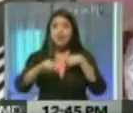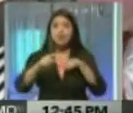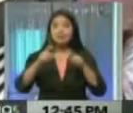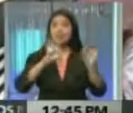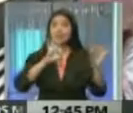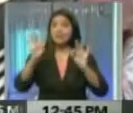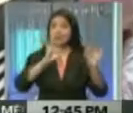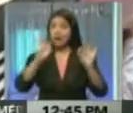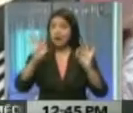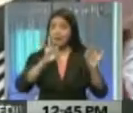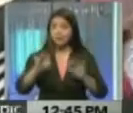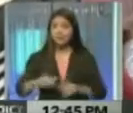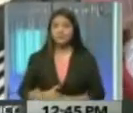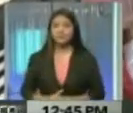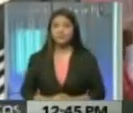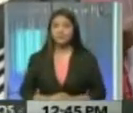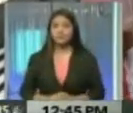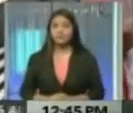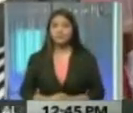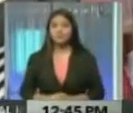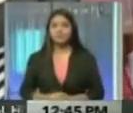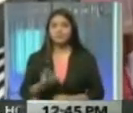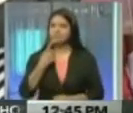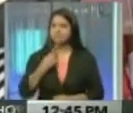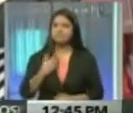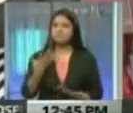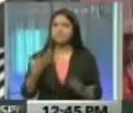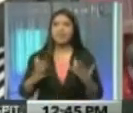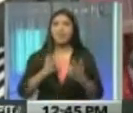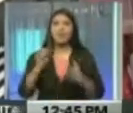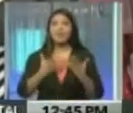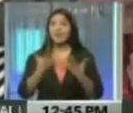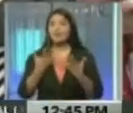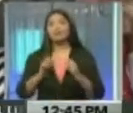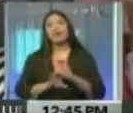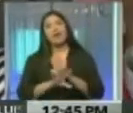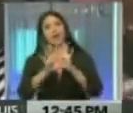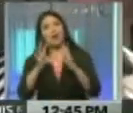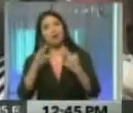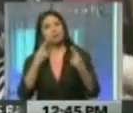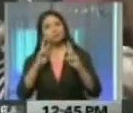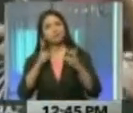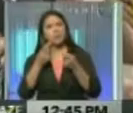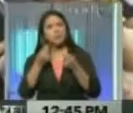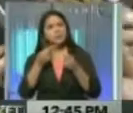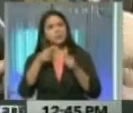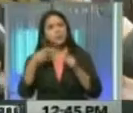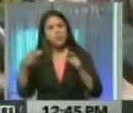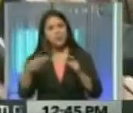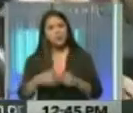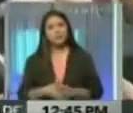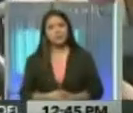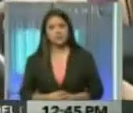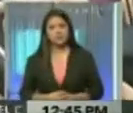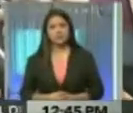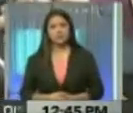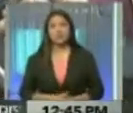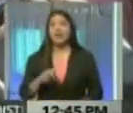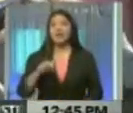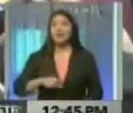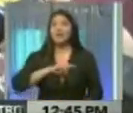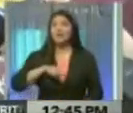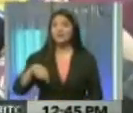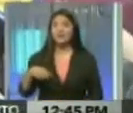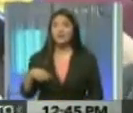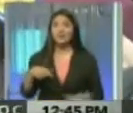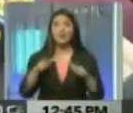la quinta edición del Festival de Teatro de Caracas. ¿Qué nos puede decir el entusiasmo y, por supuesto, lo relacionado al costo de las entradas? Bueno, nosotros acá estamos en una